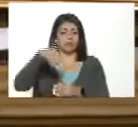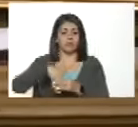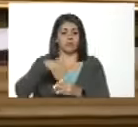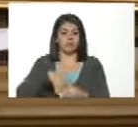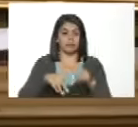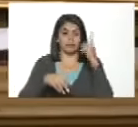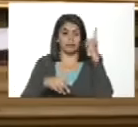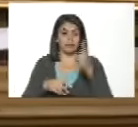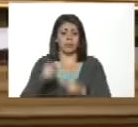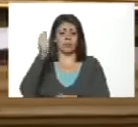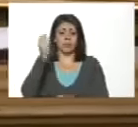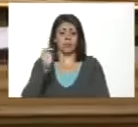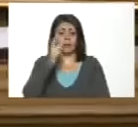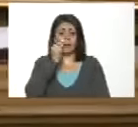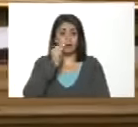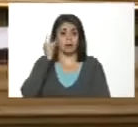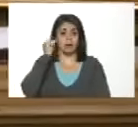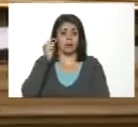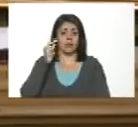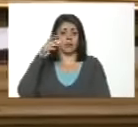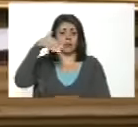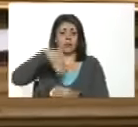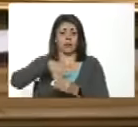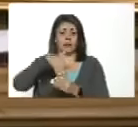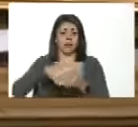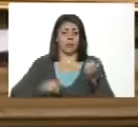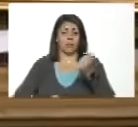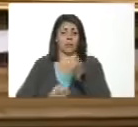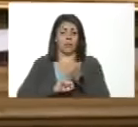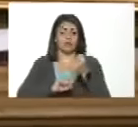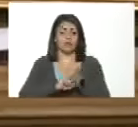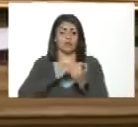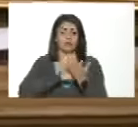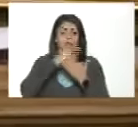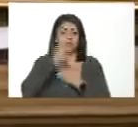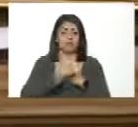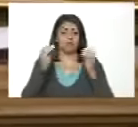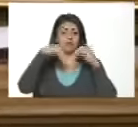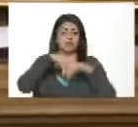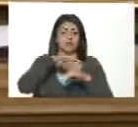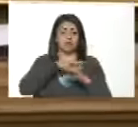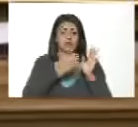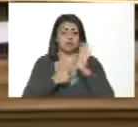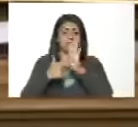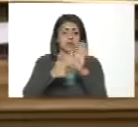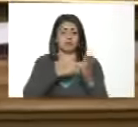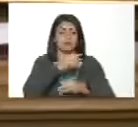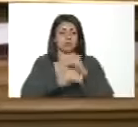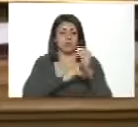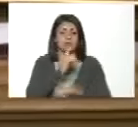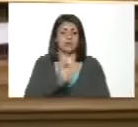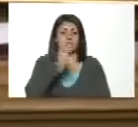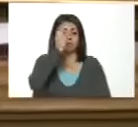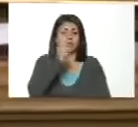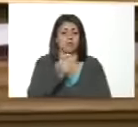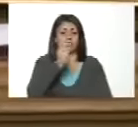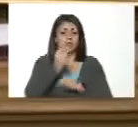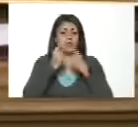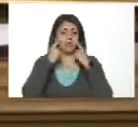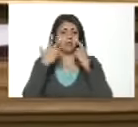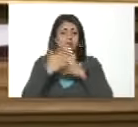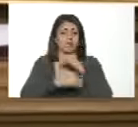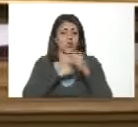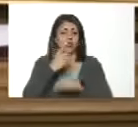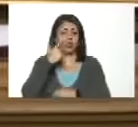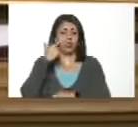primero. Las diputadas y diputados que estén a favor de aprobar el proyecto de acuerdo presentado con la modificación realizada por el diputado Galo,